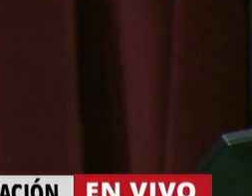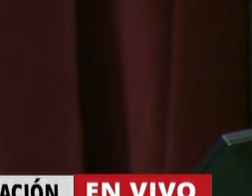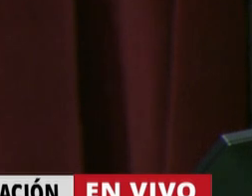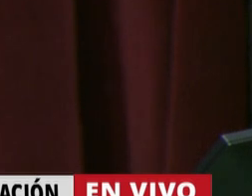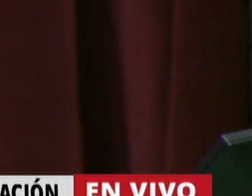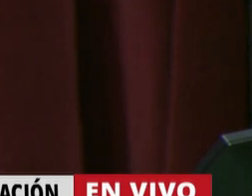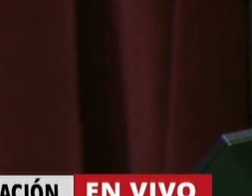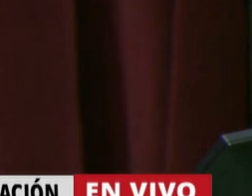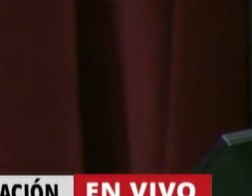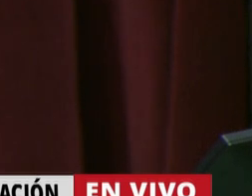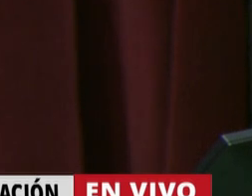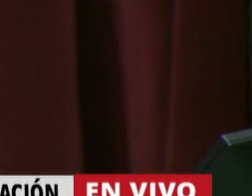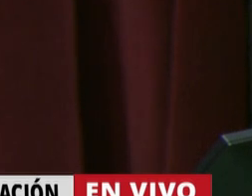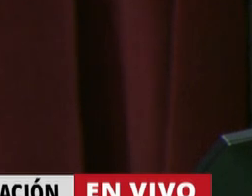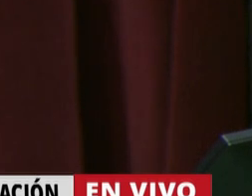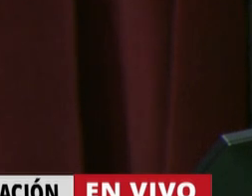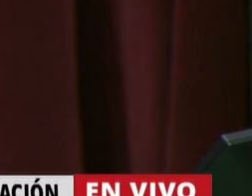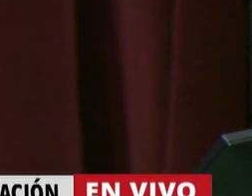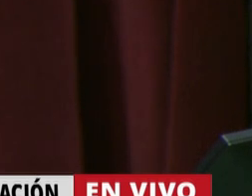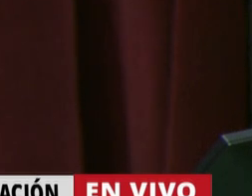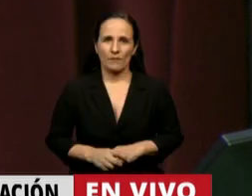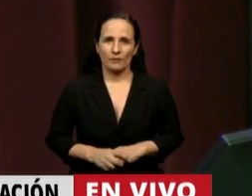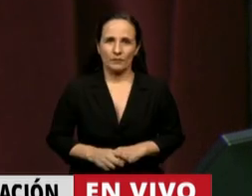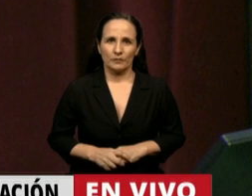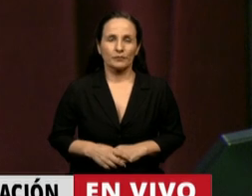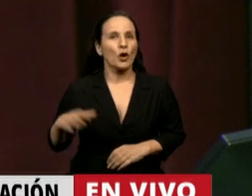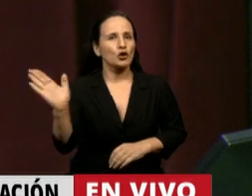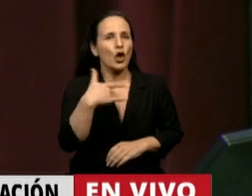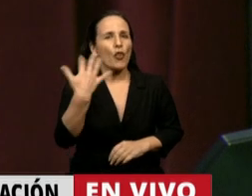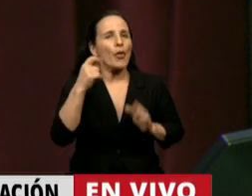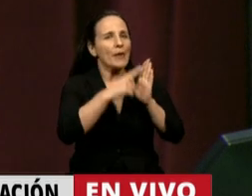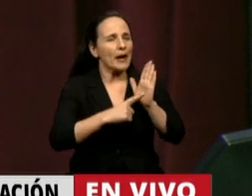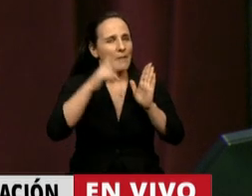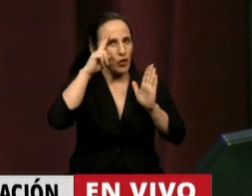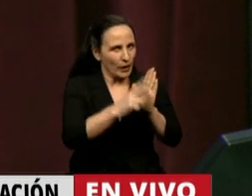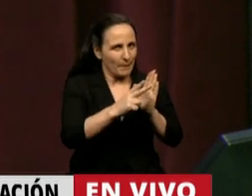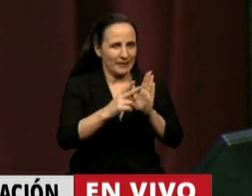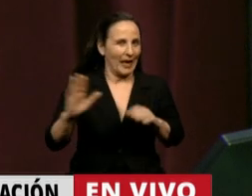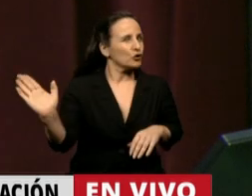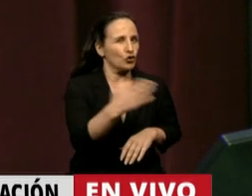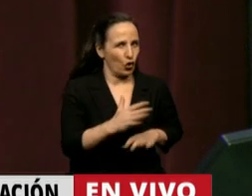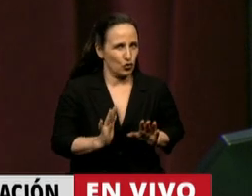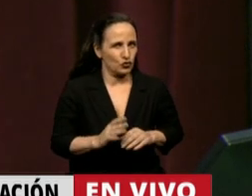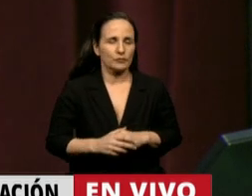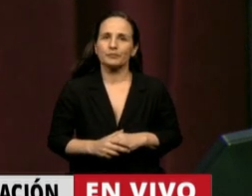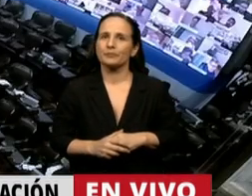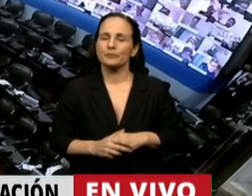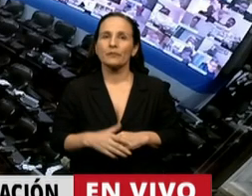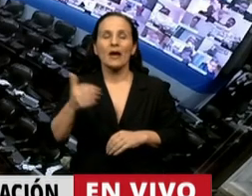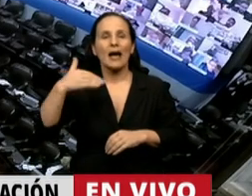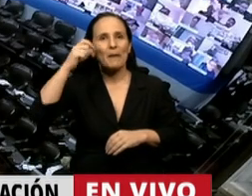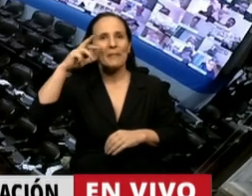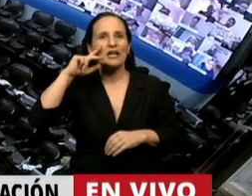reglamento todos es todos en el uso de la palabra el diputado Carlos Américo